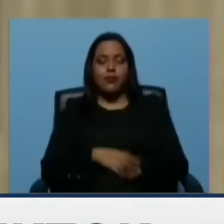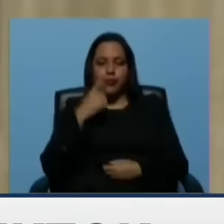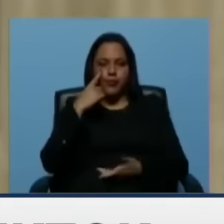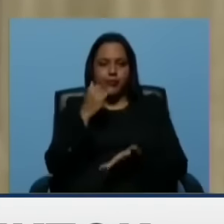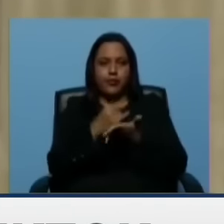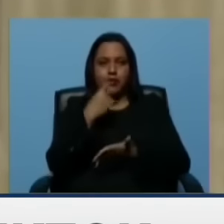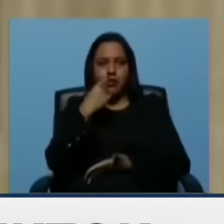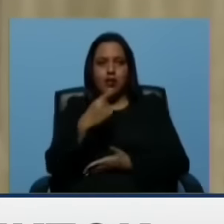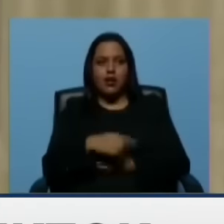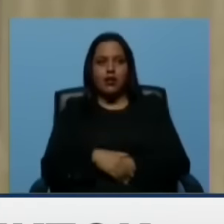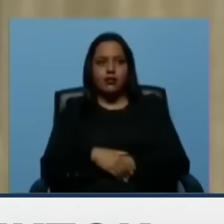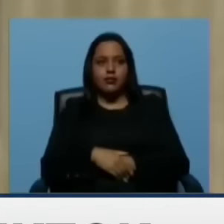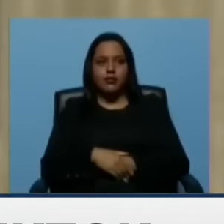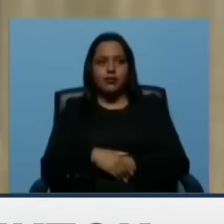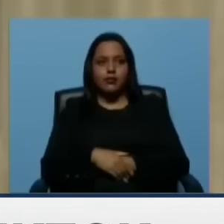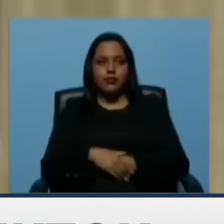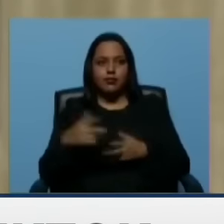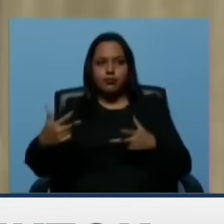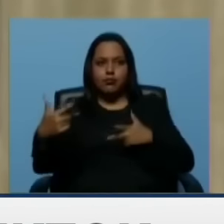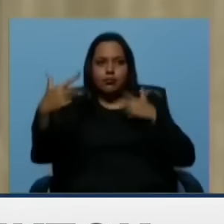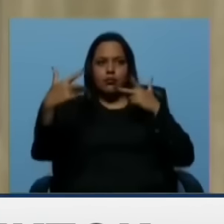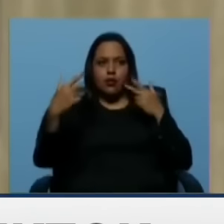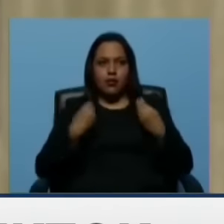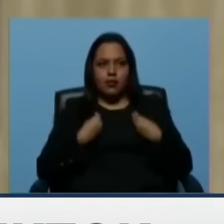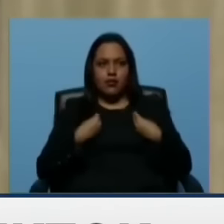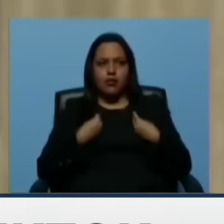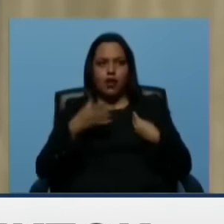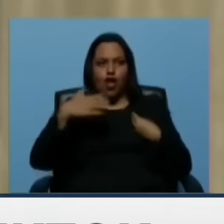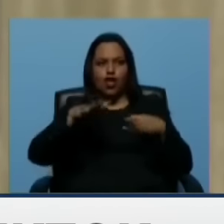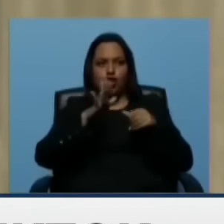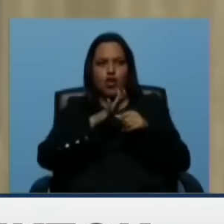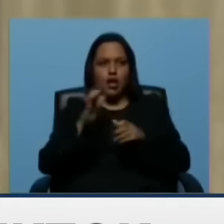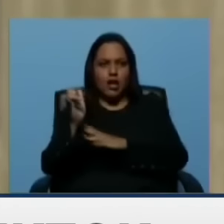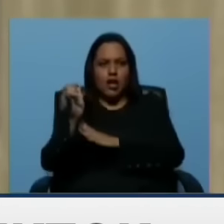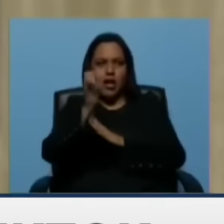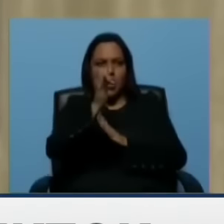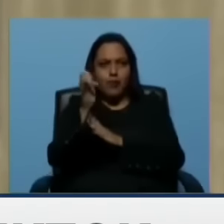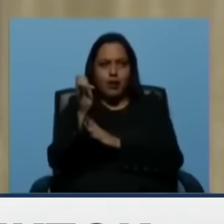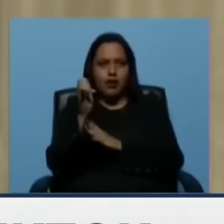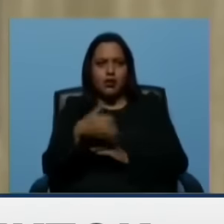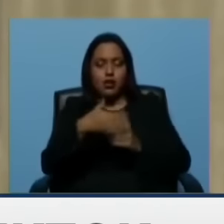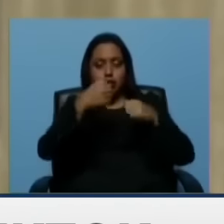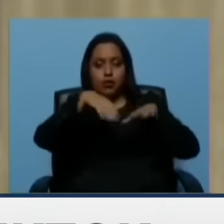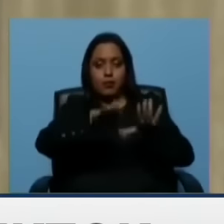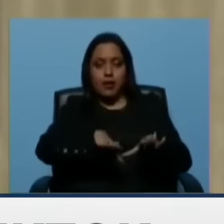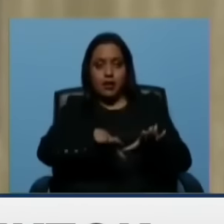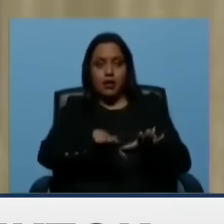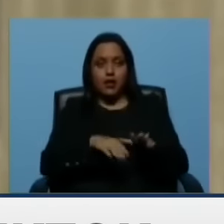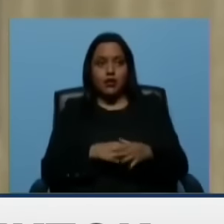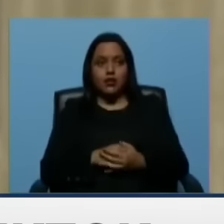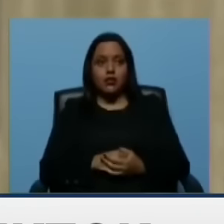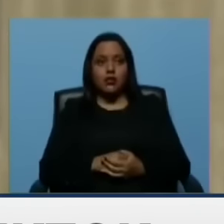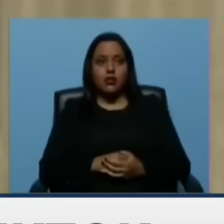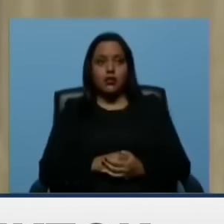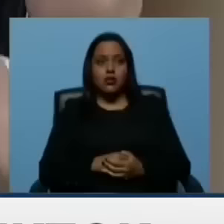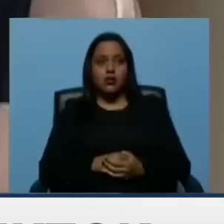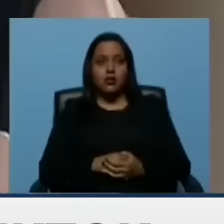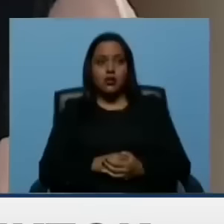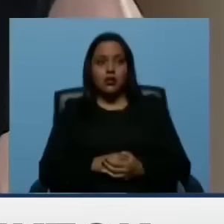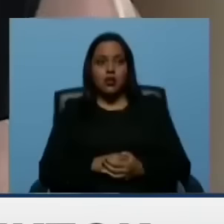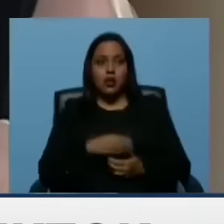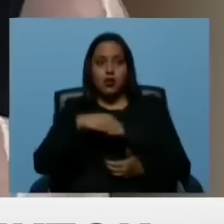con tamaña crisis que tiene este hombre en su país. Tanto es así que habló ayer el fiscal Tarek William Saab